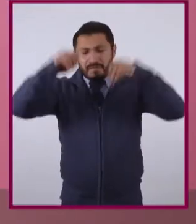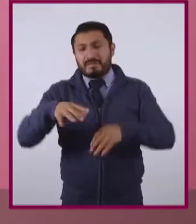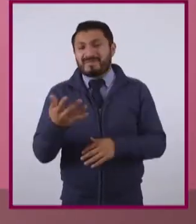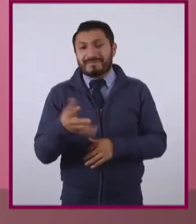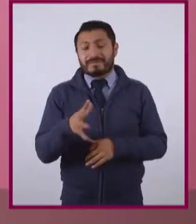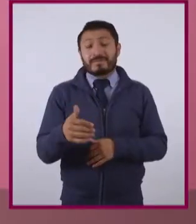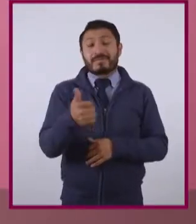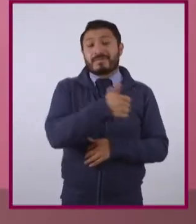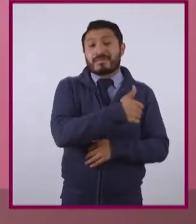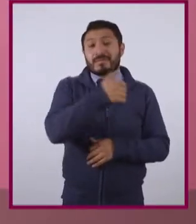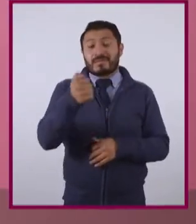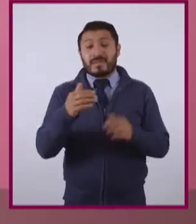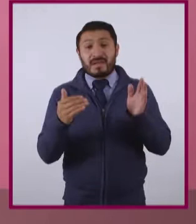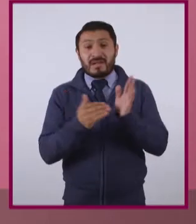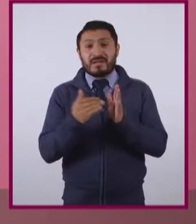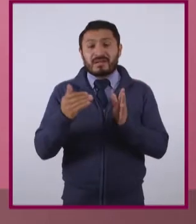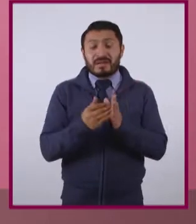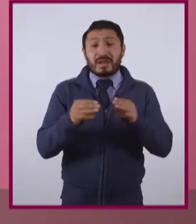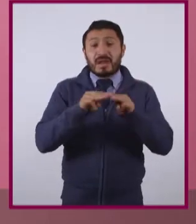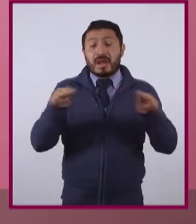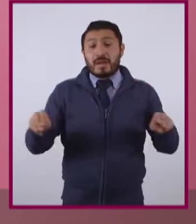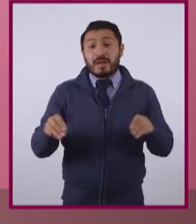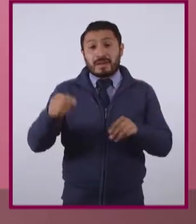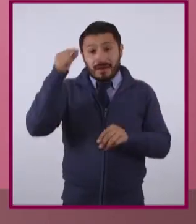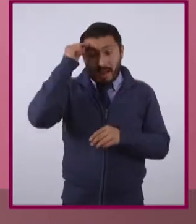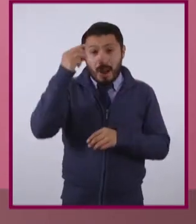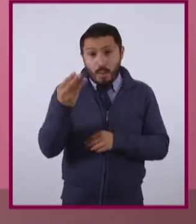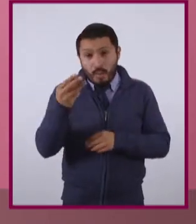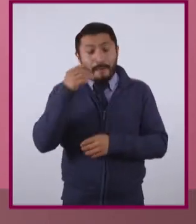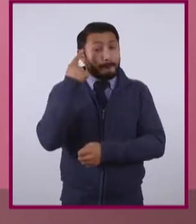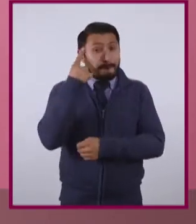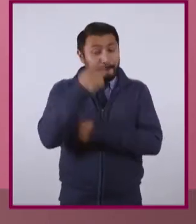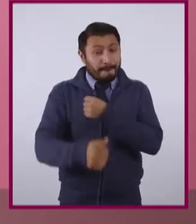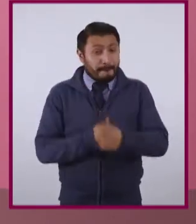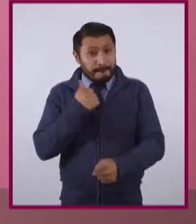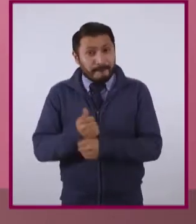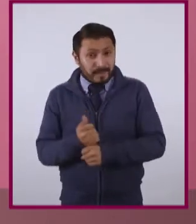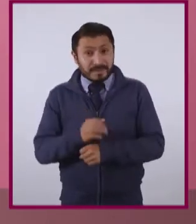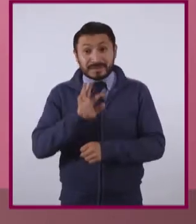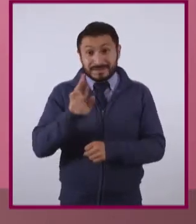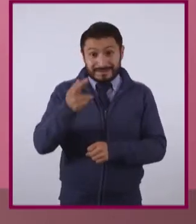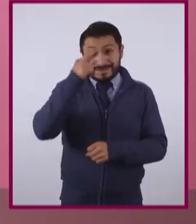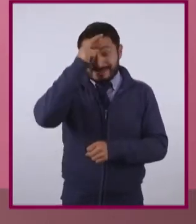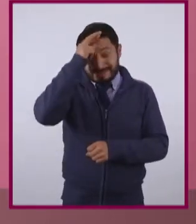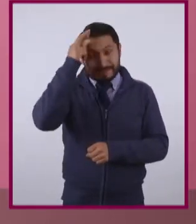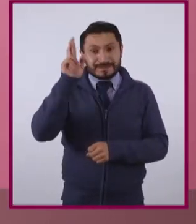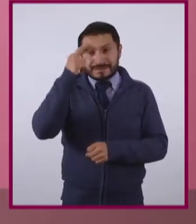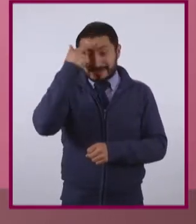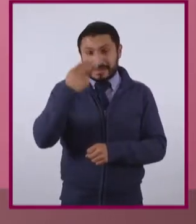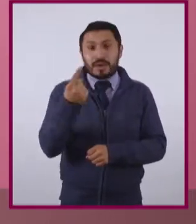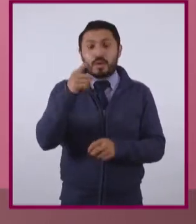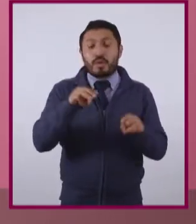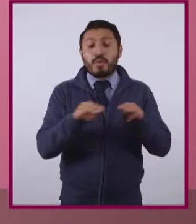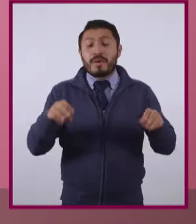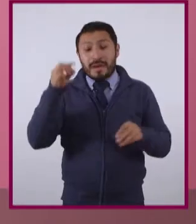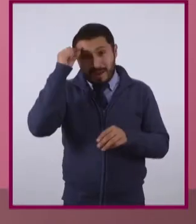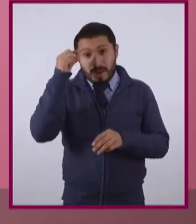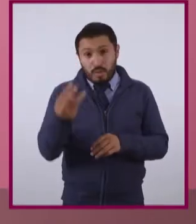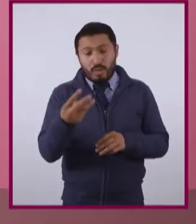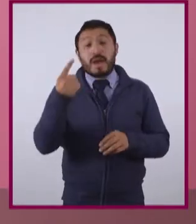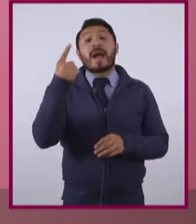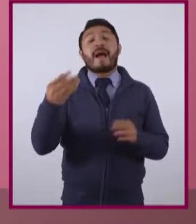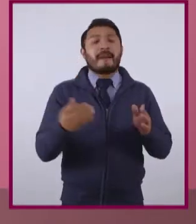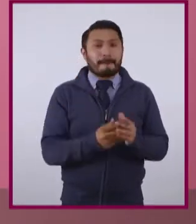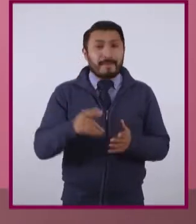aproximadamente 600 millones de metros cúbicos anualmente. Si tomamos en cuenta que un metro cúbico equivale a 1000